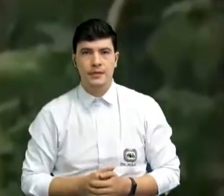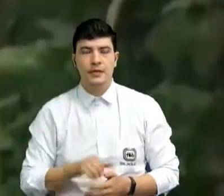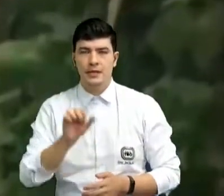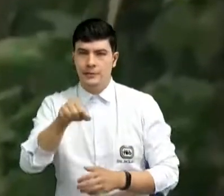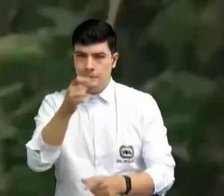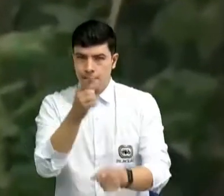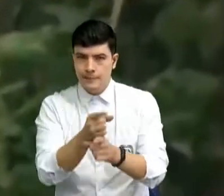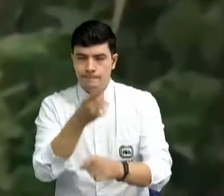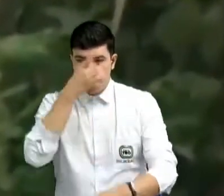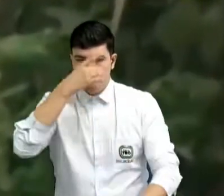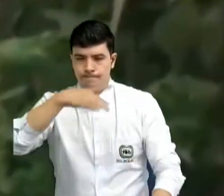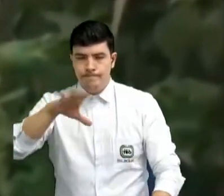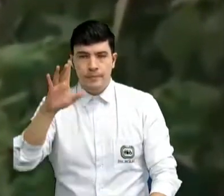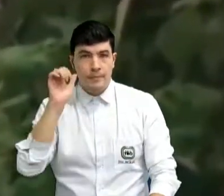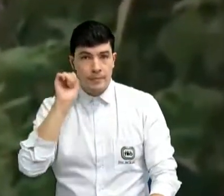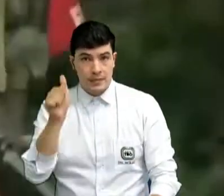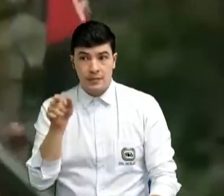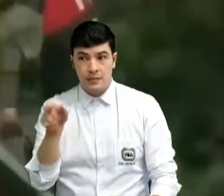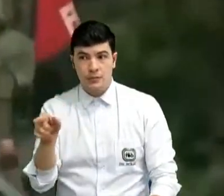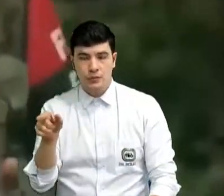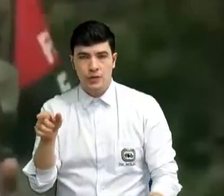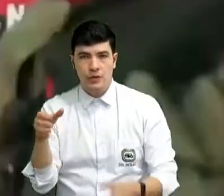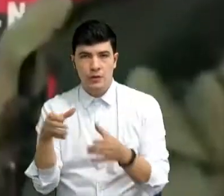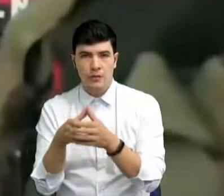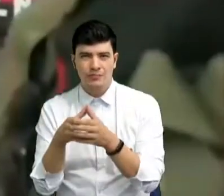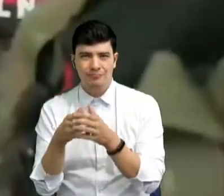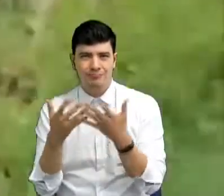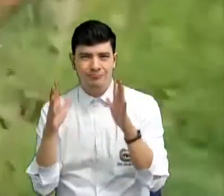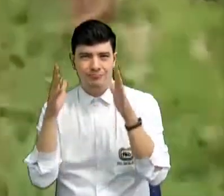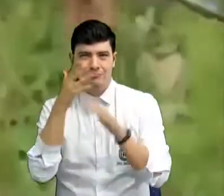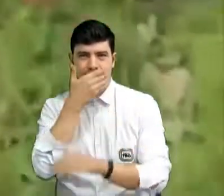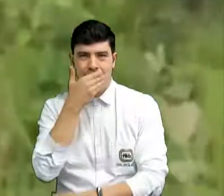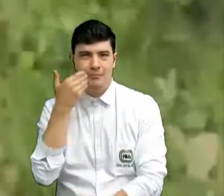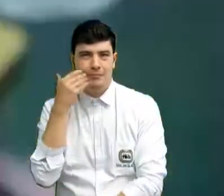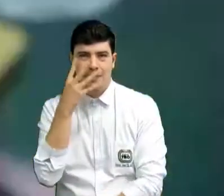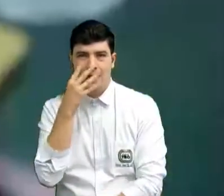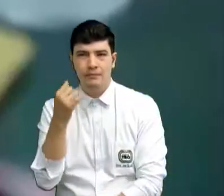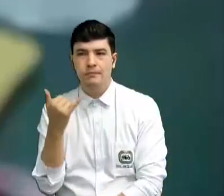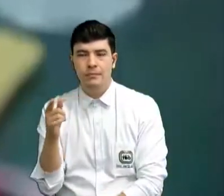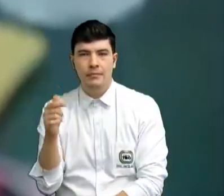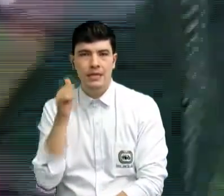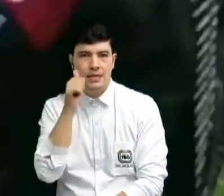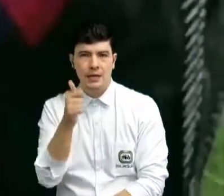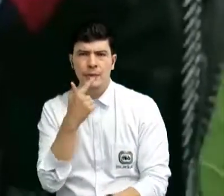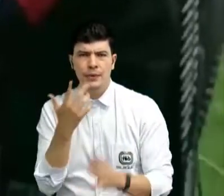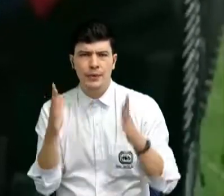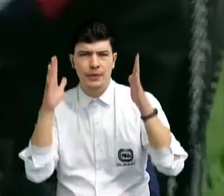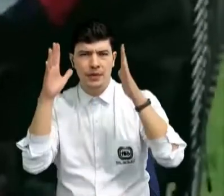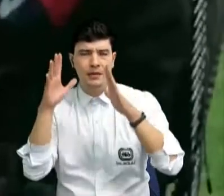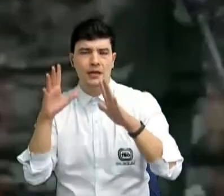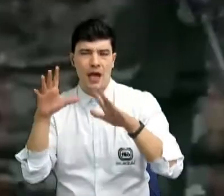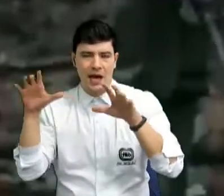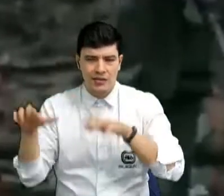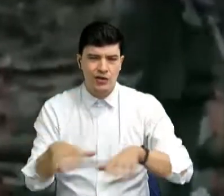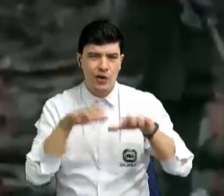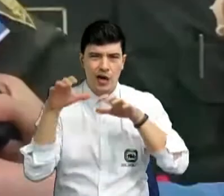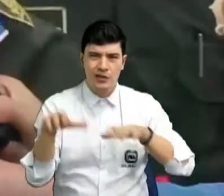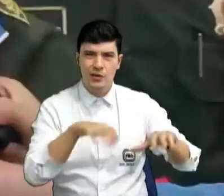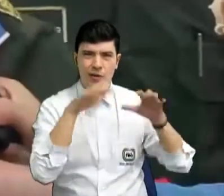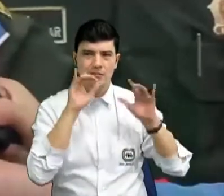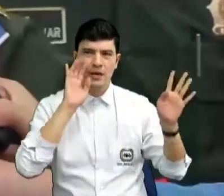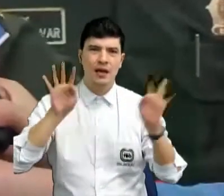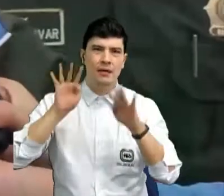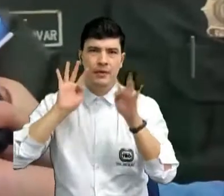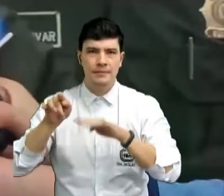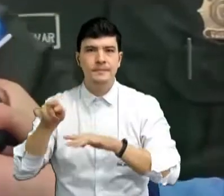y estamos directamente en alerta para inmediatamente poder contrarrestar esta actividad delincuencial por parte de esos grupos al